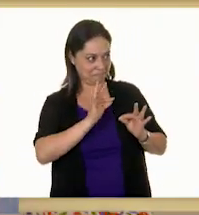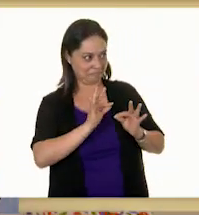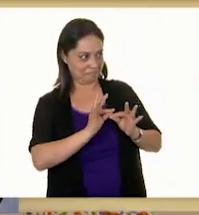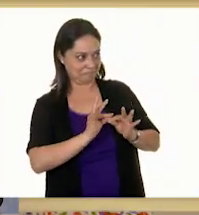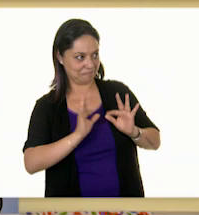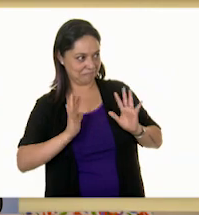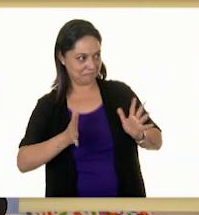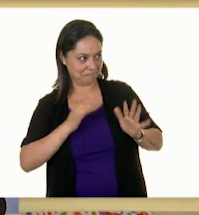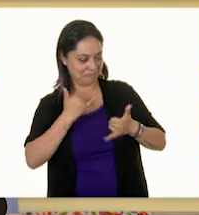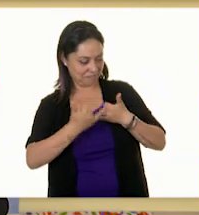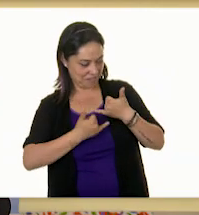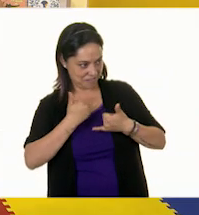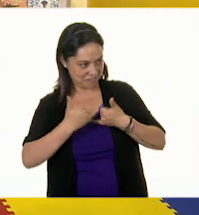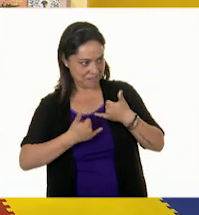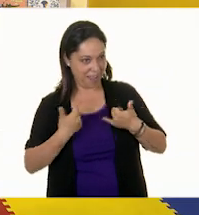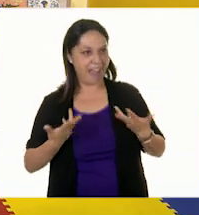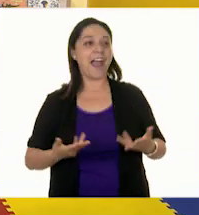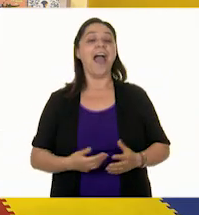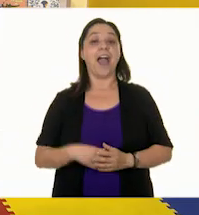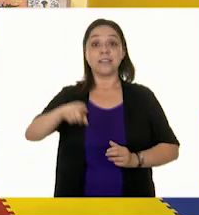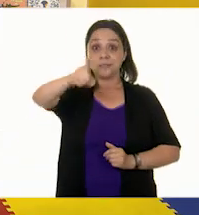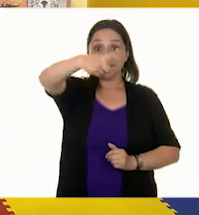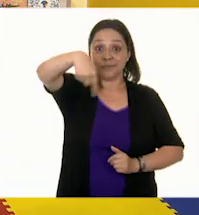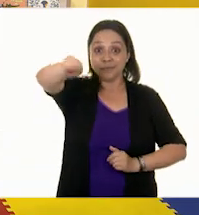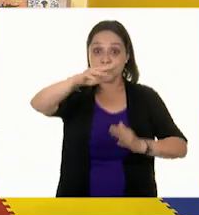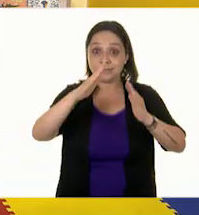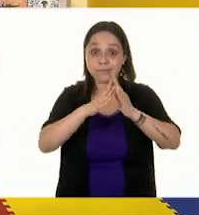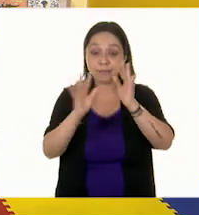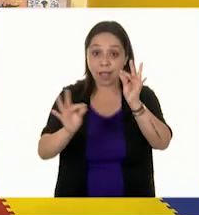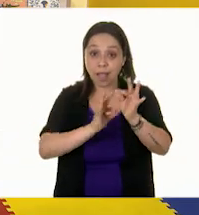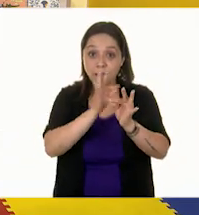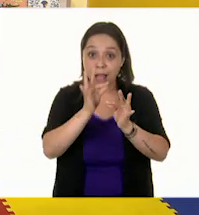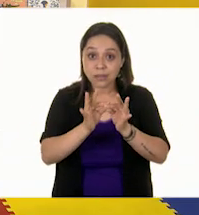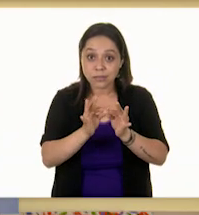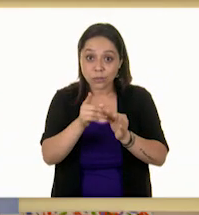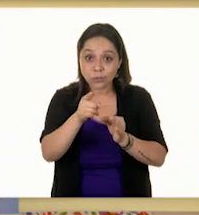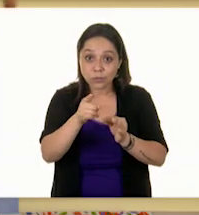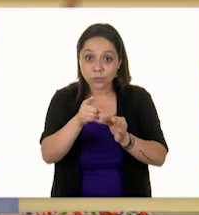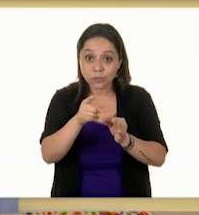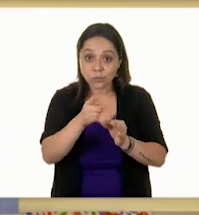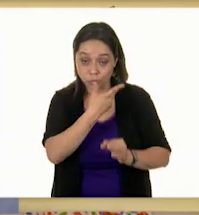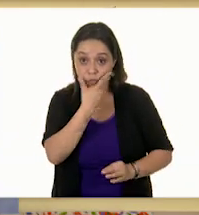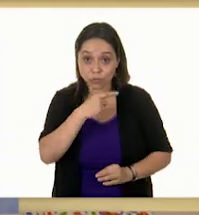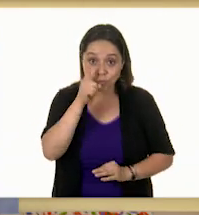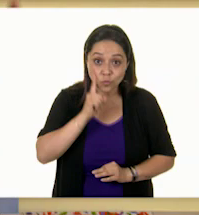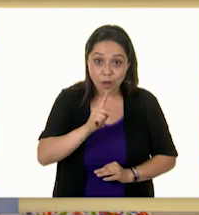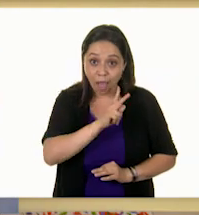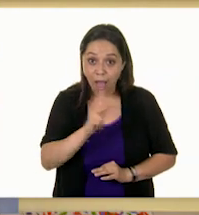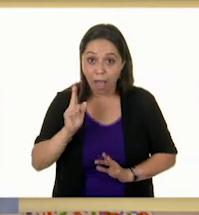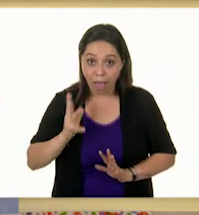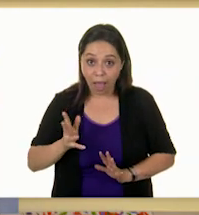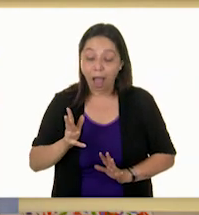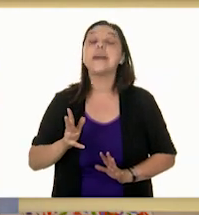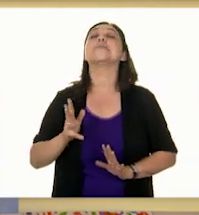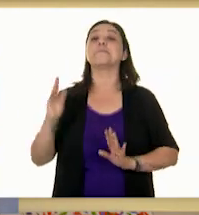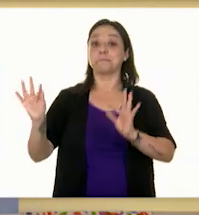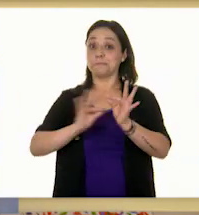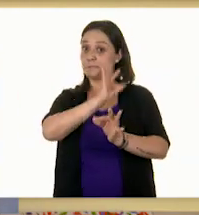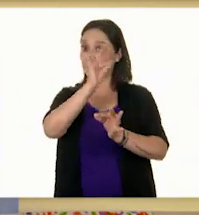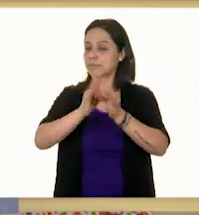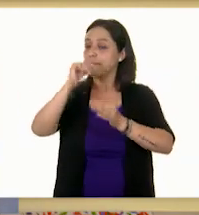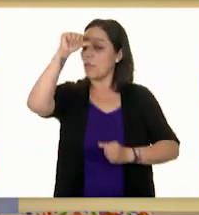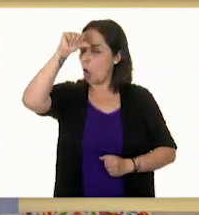para jugar, Adriana. Y allá en casa, ¿ya están listas y listos? Prepárense, porque hoy